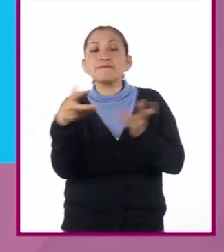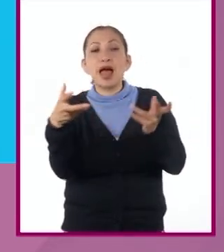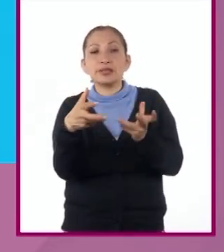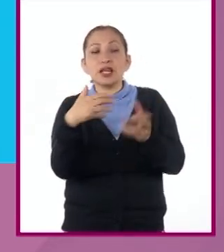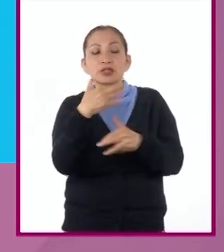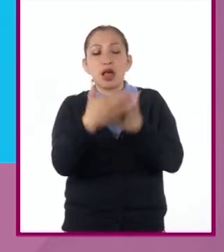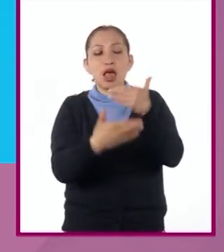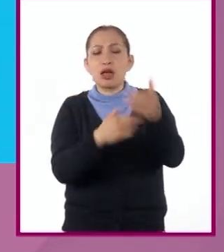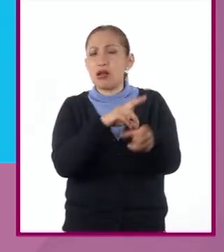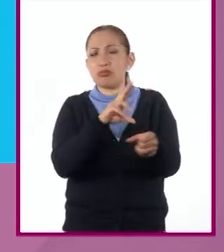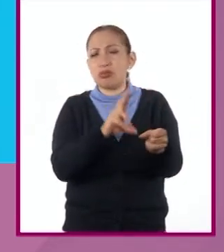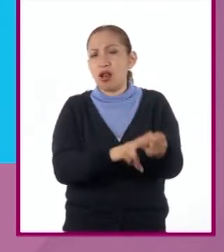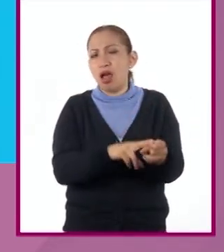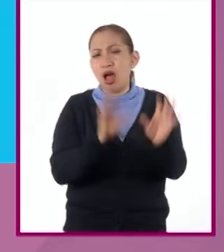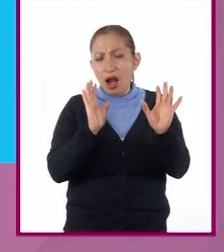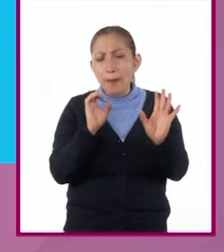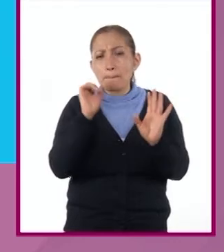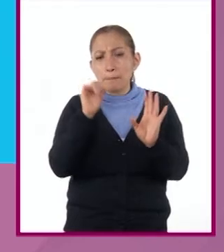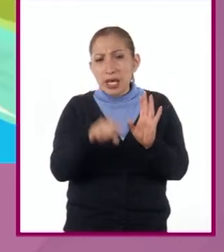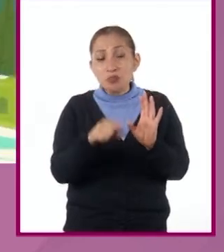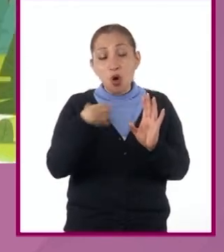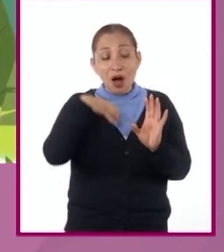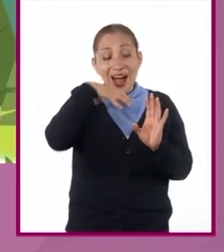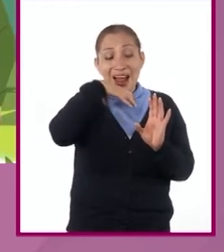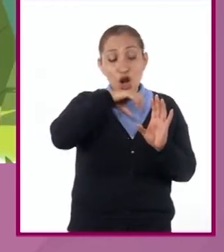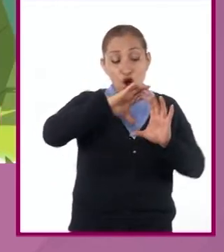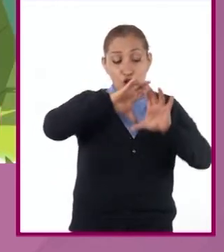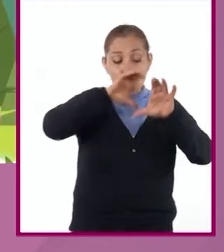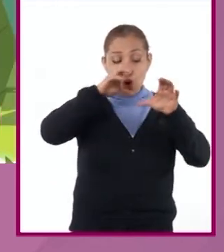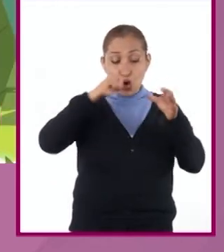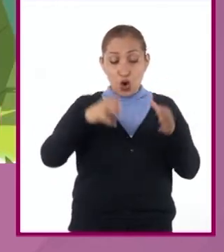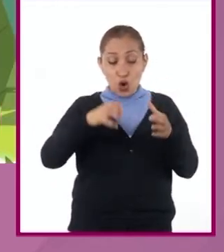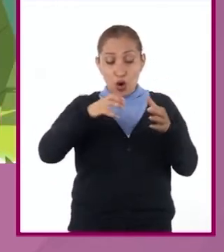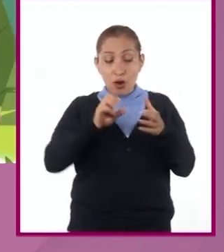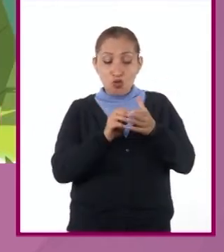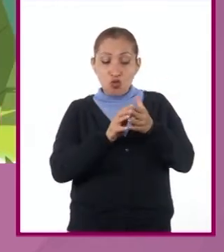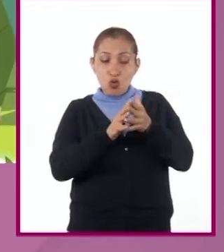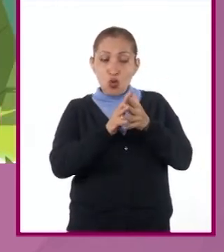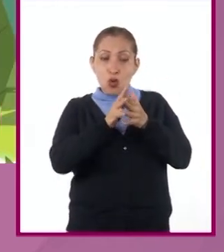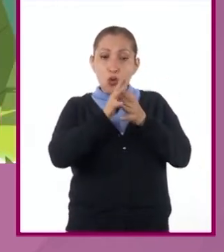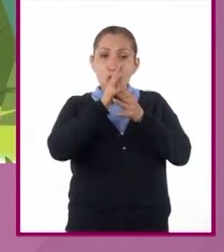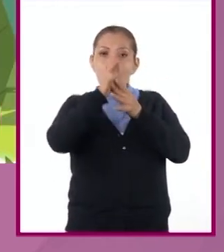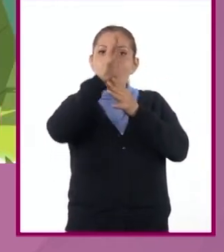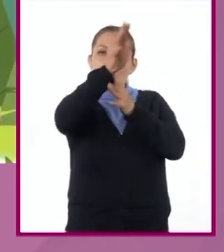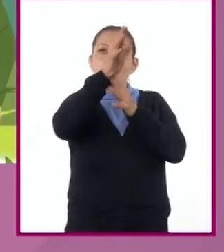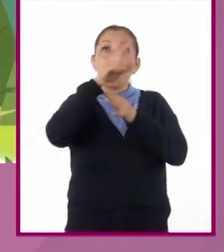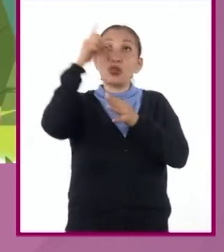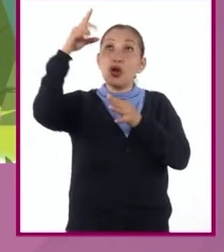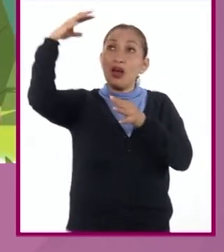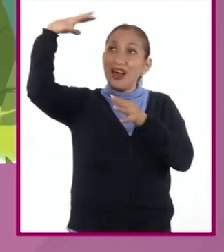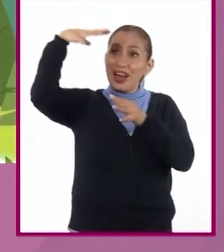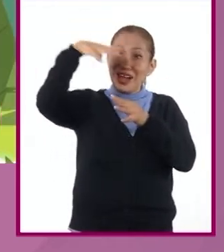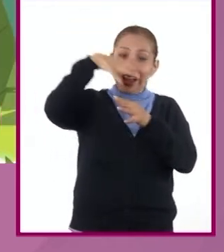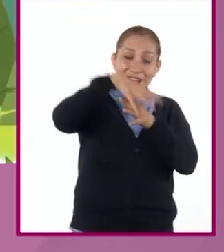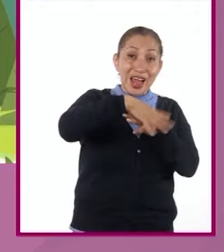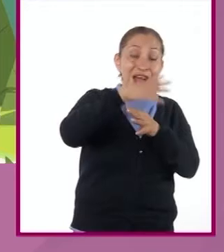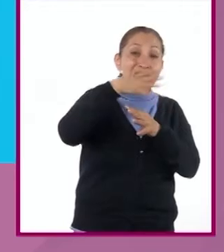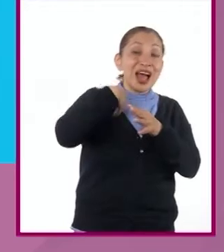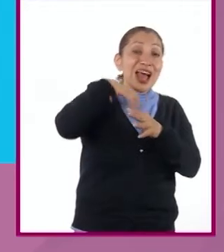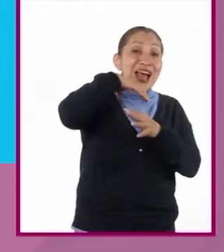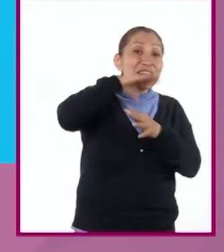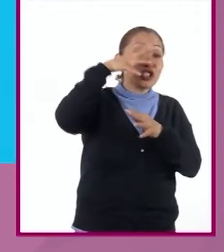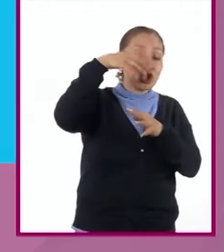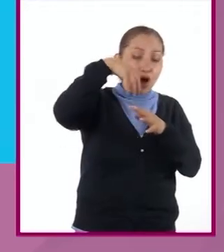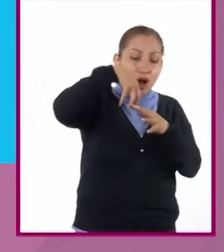un proceso natural en el cual parte del calor que la Tierra refleja hacia el espacio después de recibir la energía del Sol